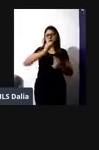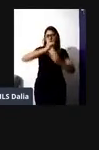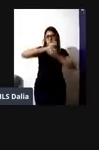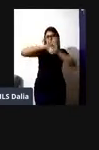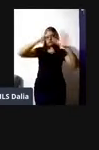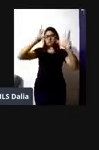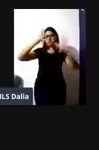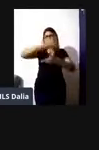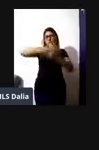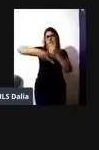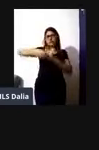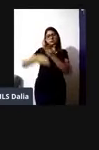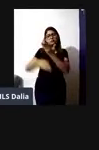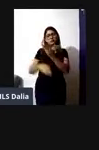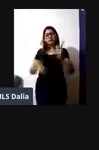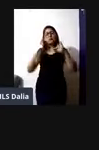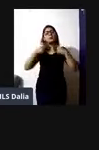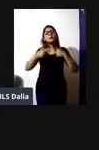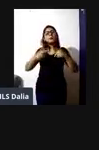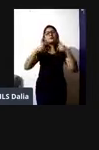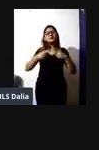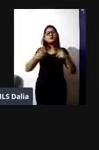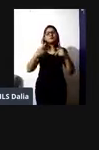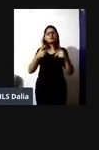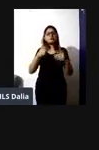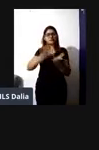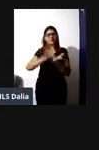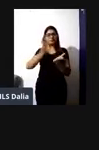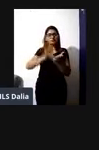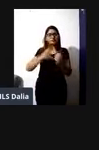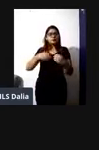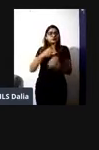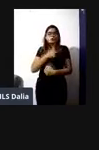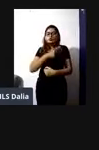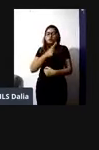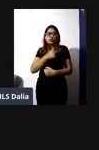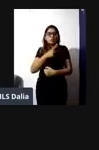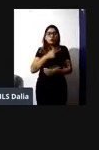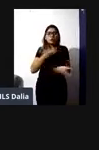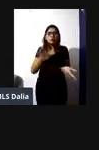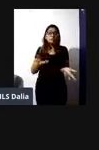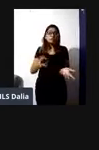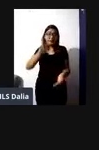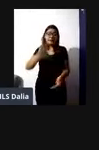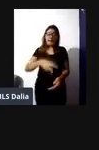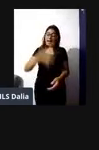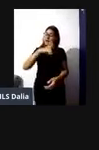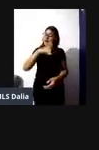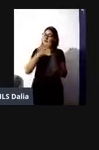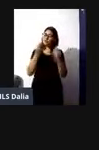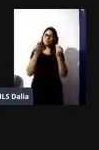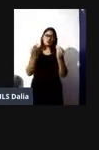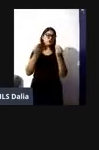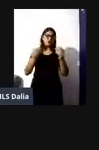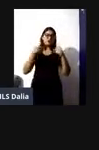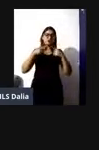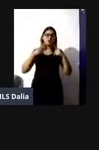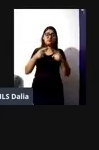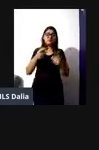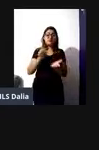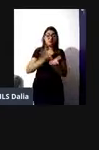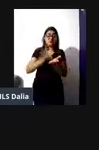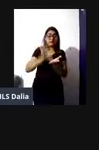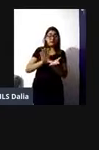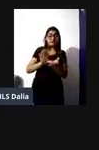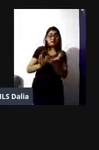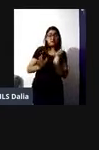personas con discapacidad que viven solas, solitas, porque las hay. Hay muchísimas personas con discapacidad que viven